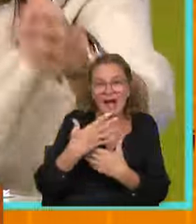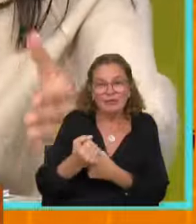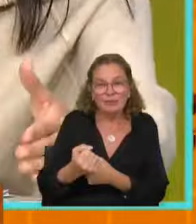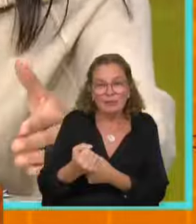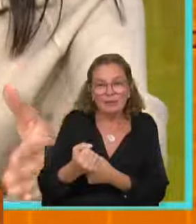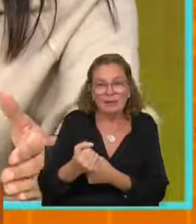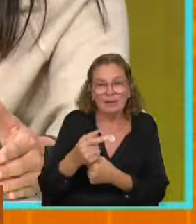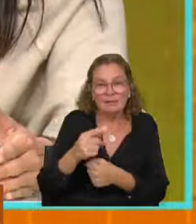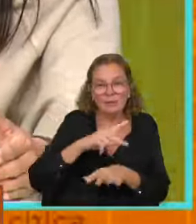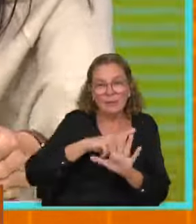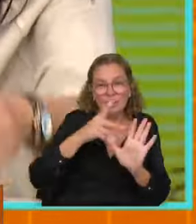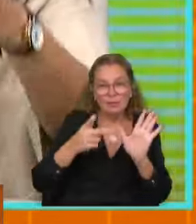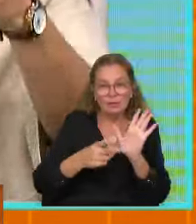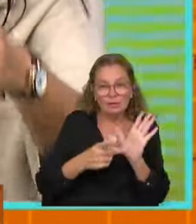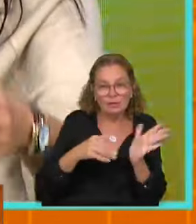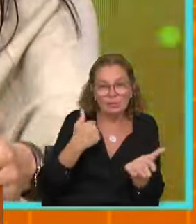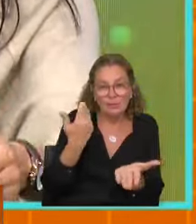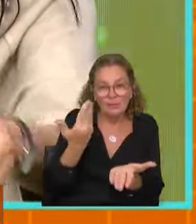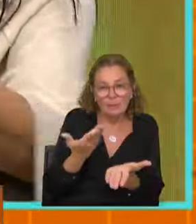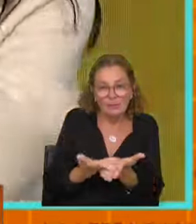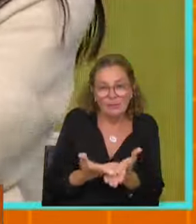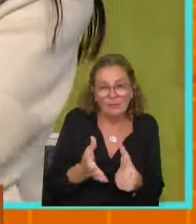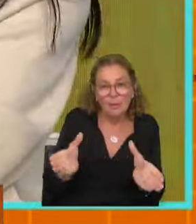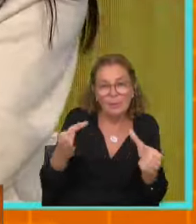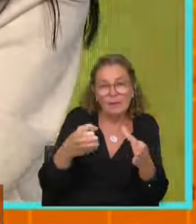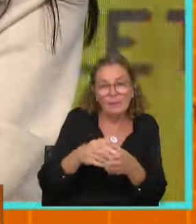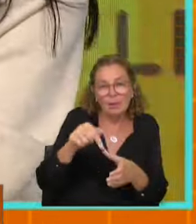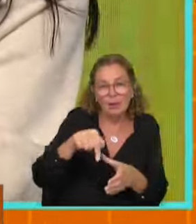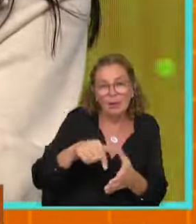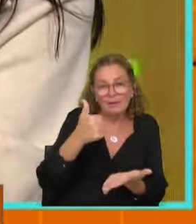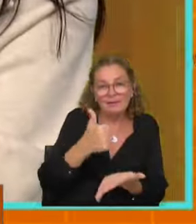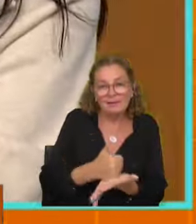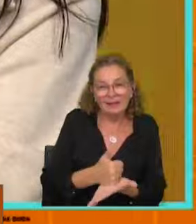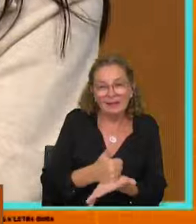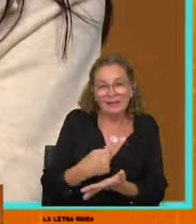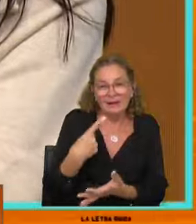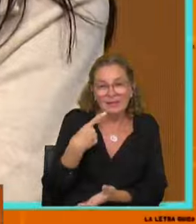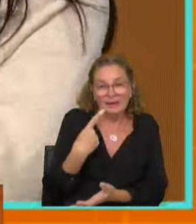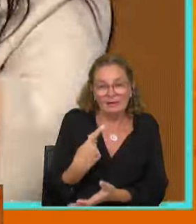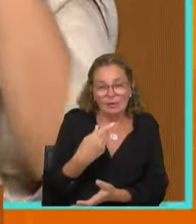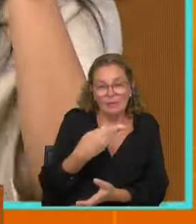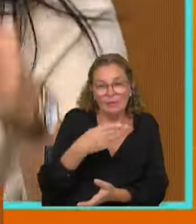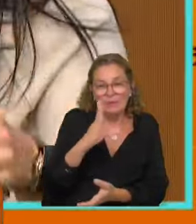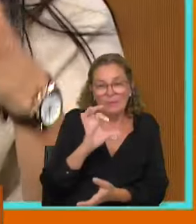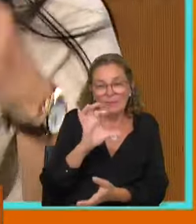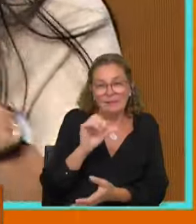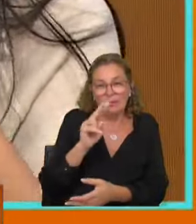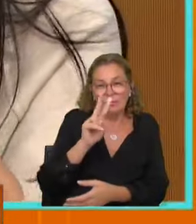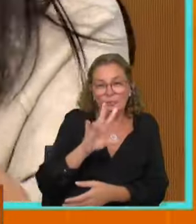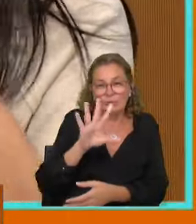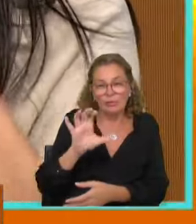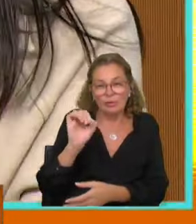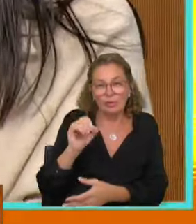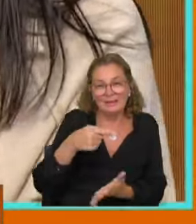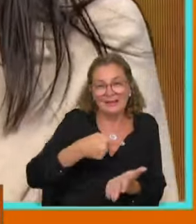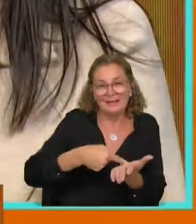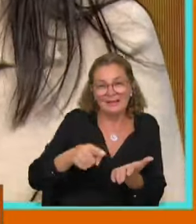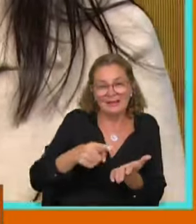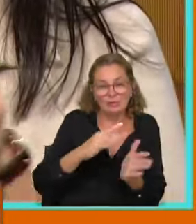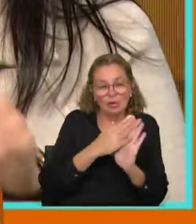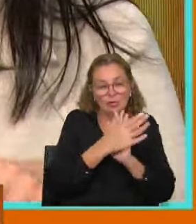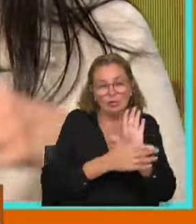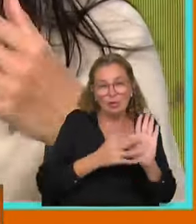tenemos ese proyecto sobre la mesa lo presentamos con mi equipo Hoy está en el directorio del bps son 250 centros a nivel país que